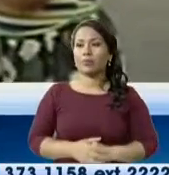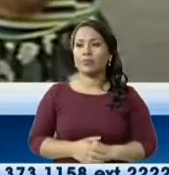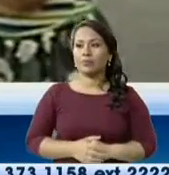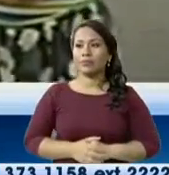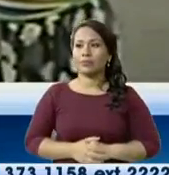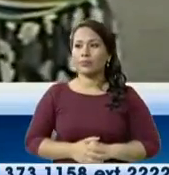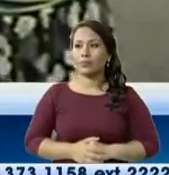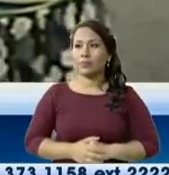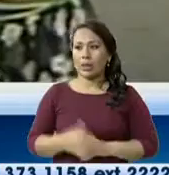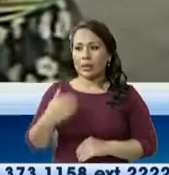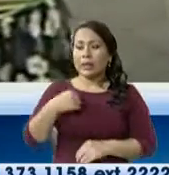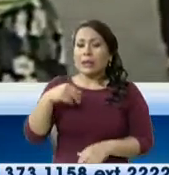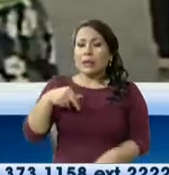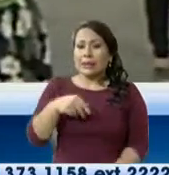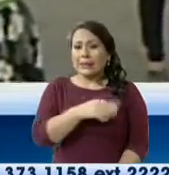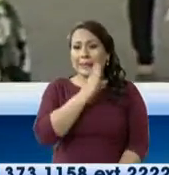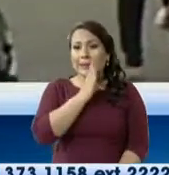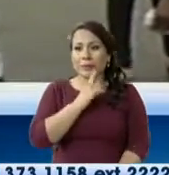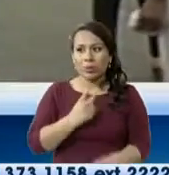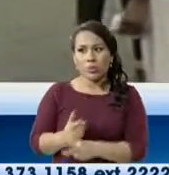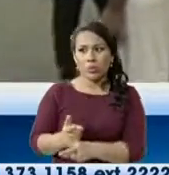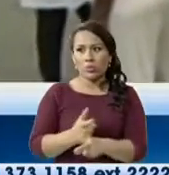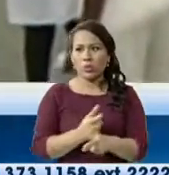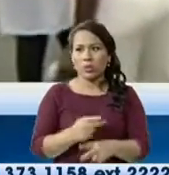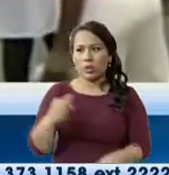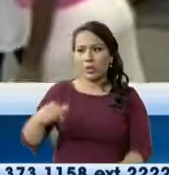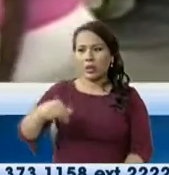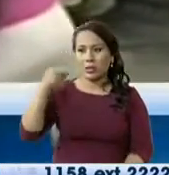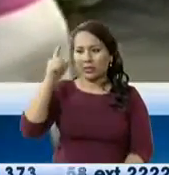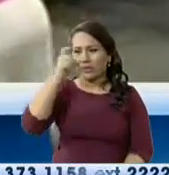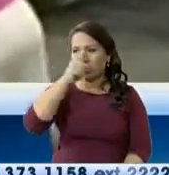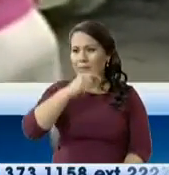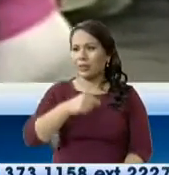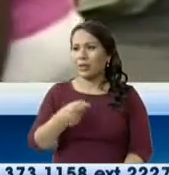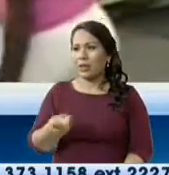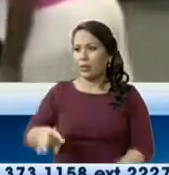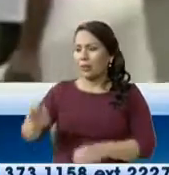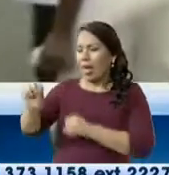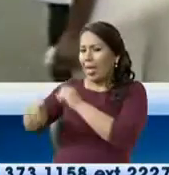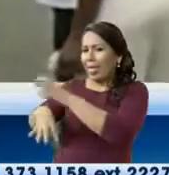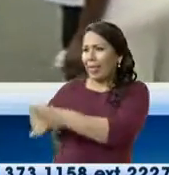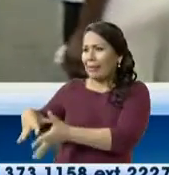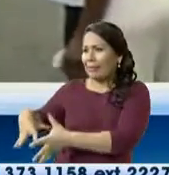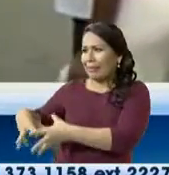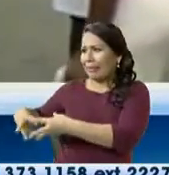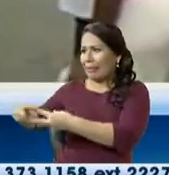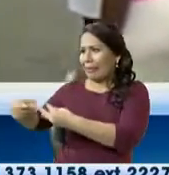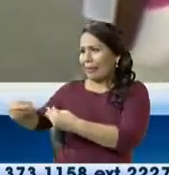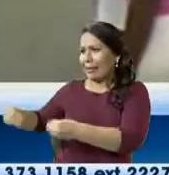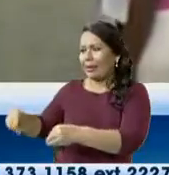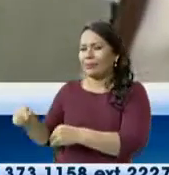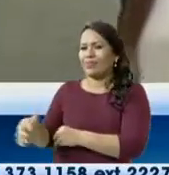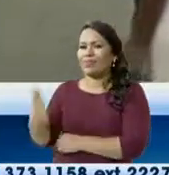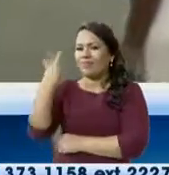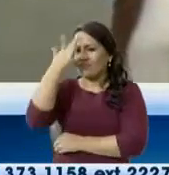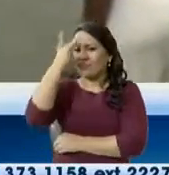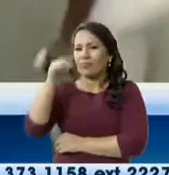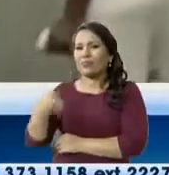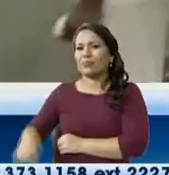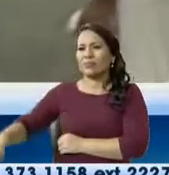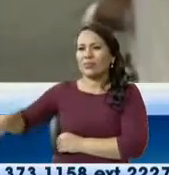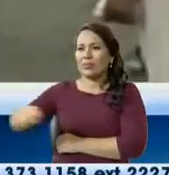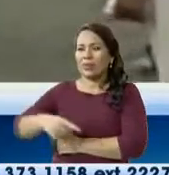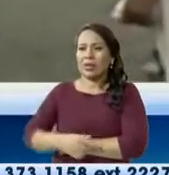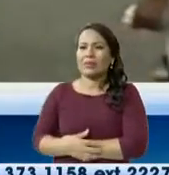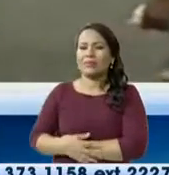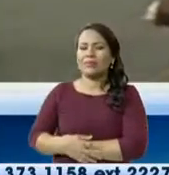bastante cuidado, porque si no, me voy a caer. Acá están los restos, que poco a poco se están disponiendo de una manera más